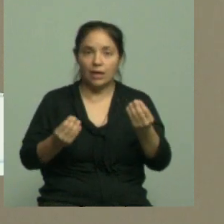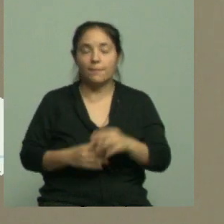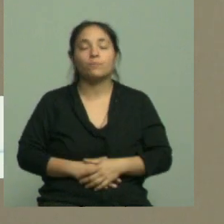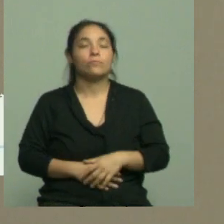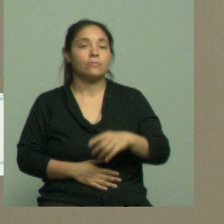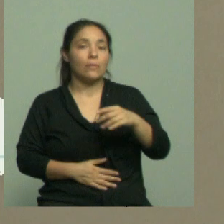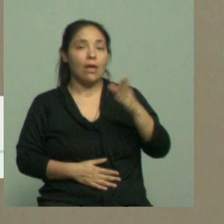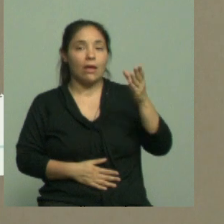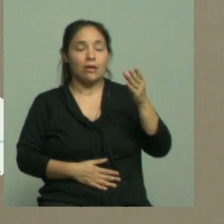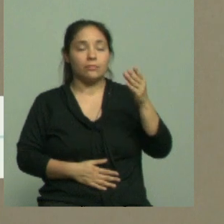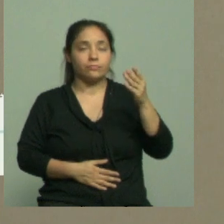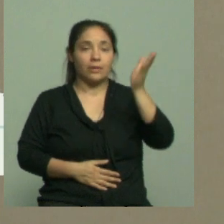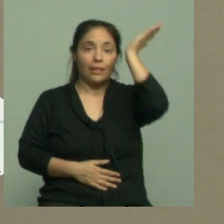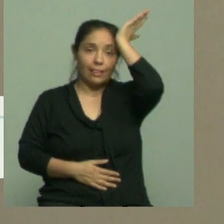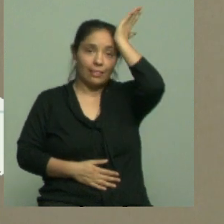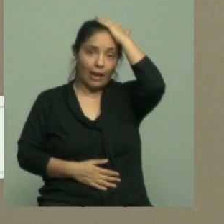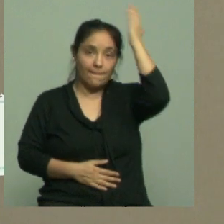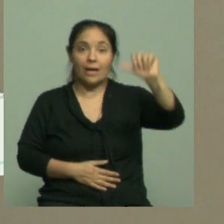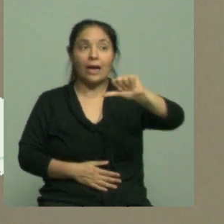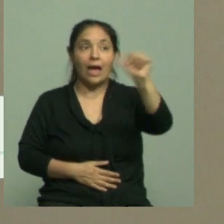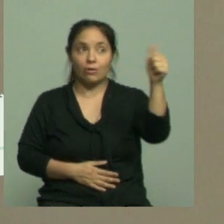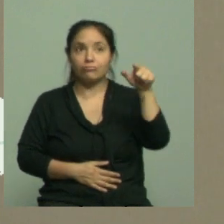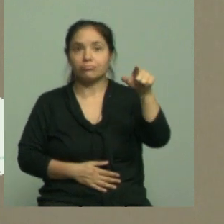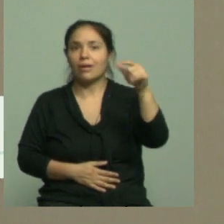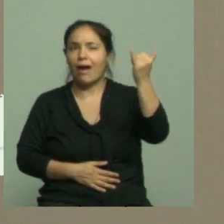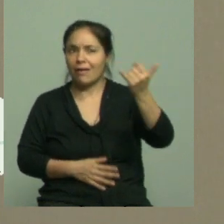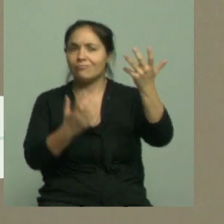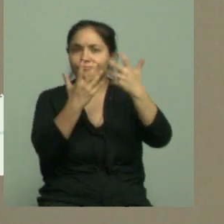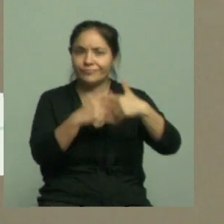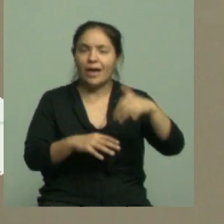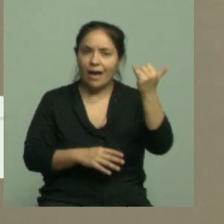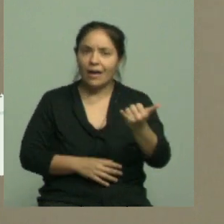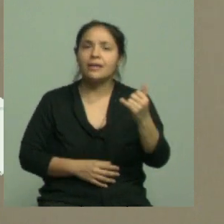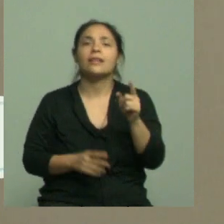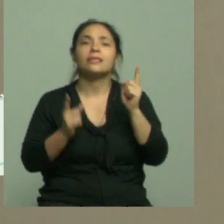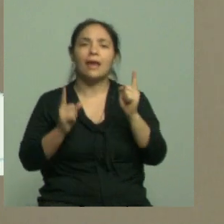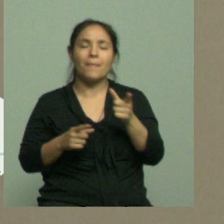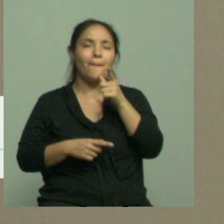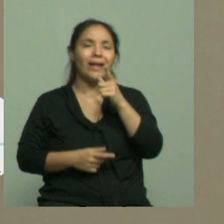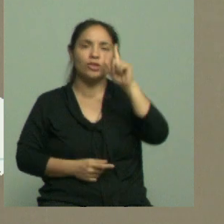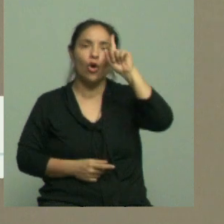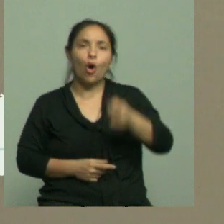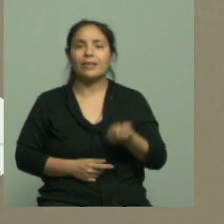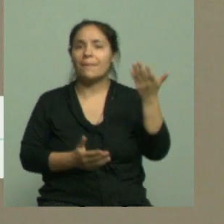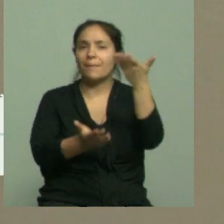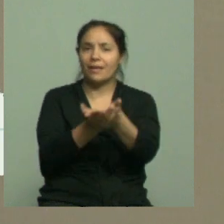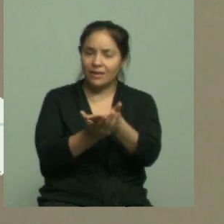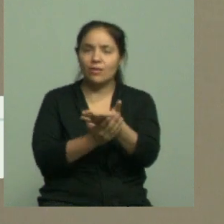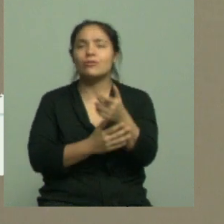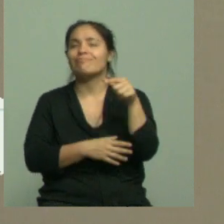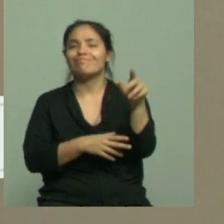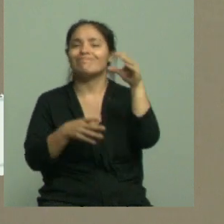de Trump había tenido un poco que ver. Otros sostienen que, bueno, seguramente tendrá por el pedido de la Corte algo de influencia a partir de